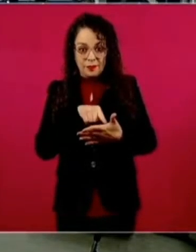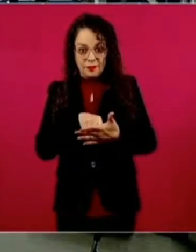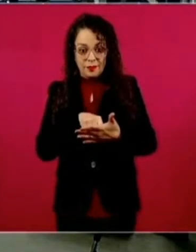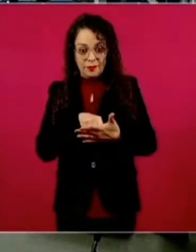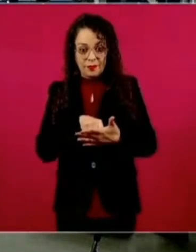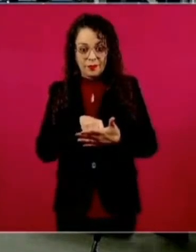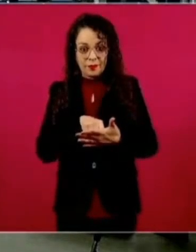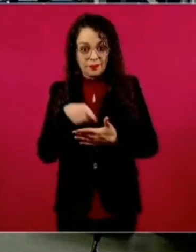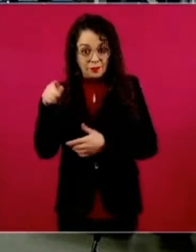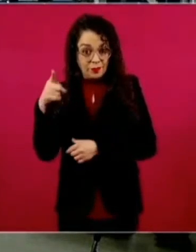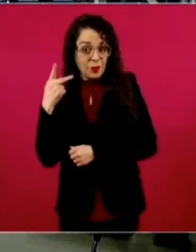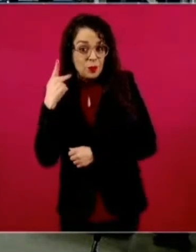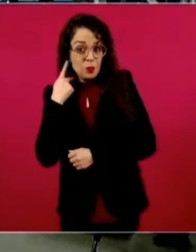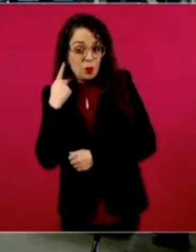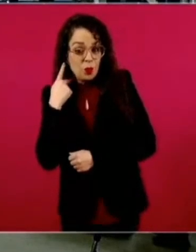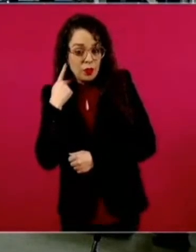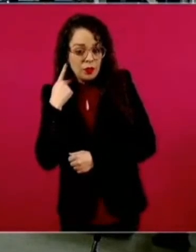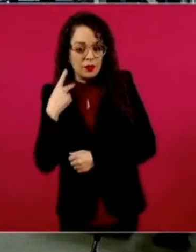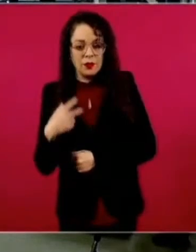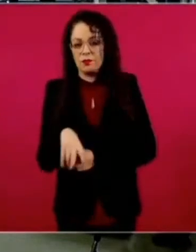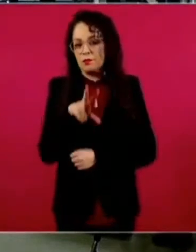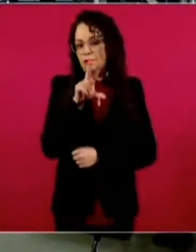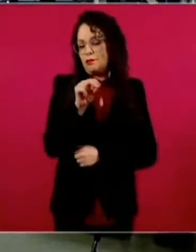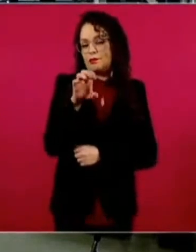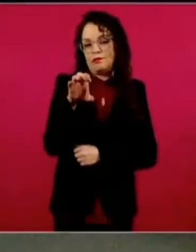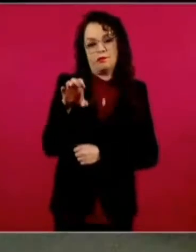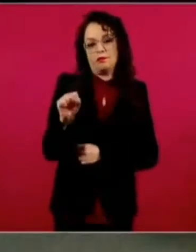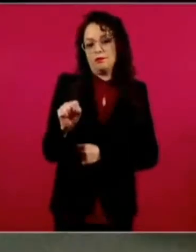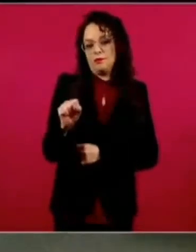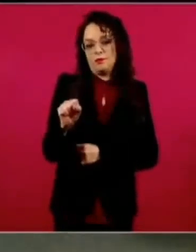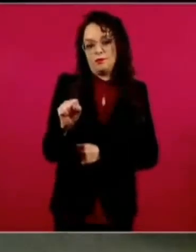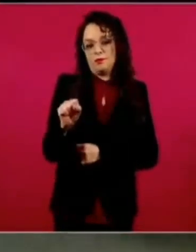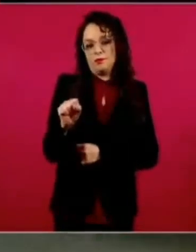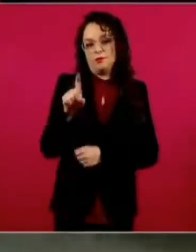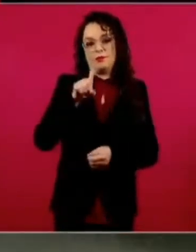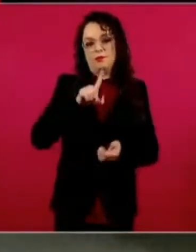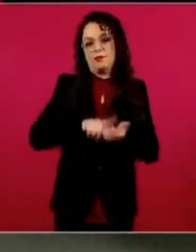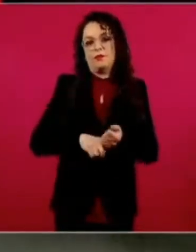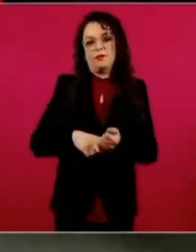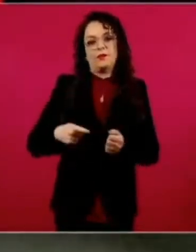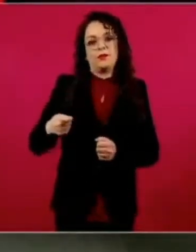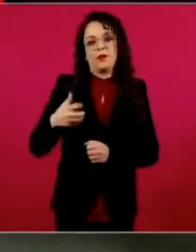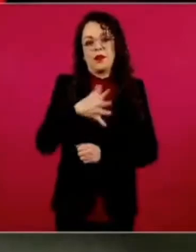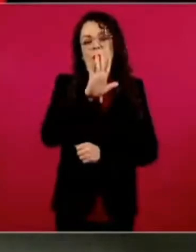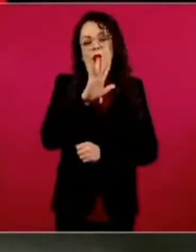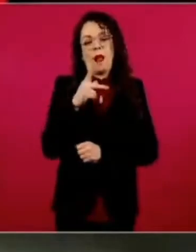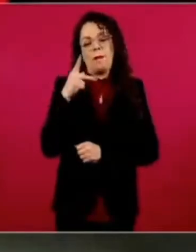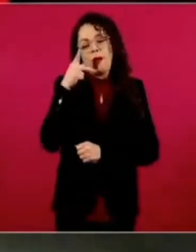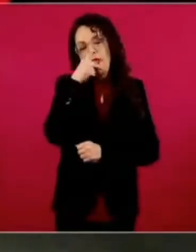pedagogía, o sea, es academia.